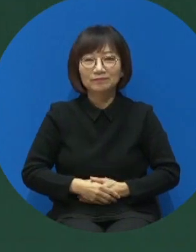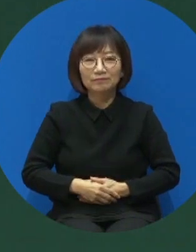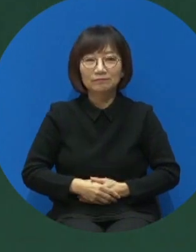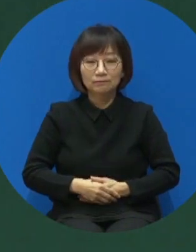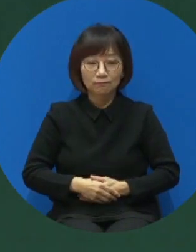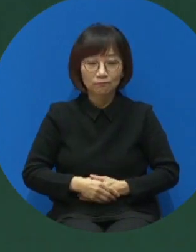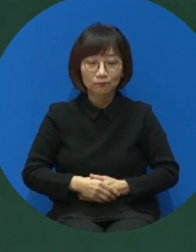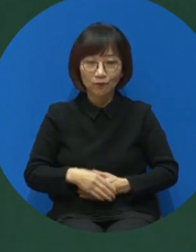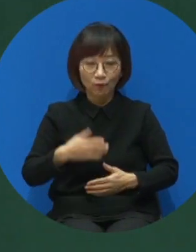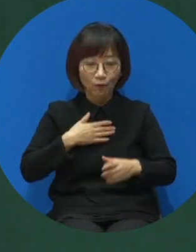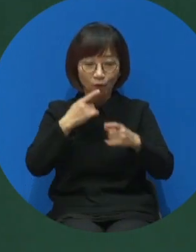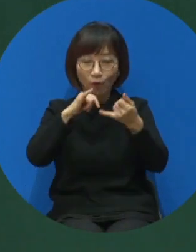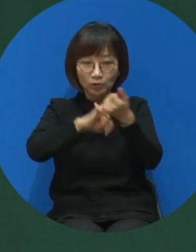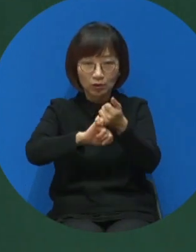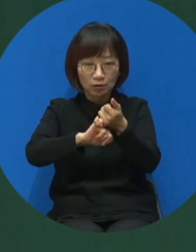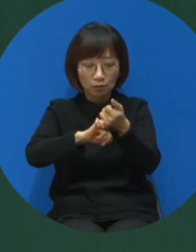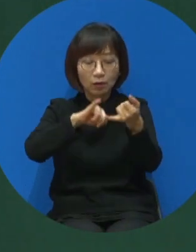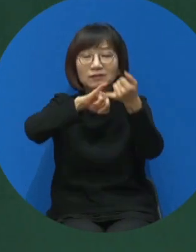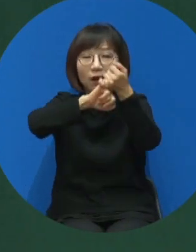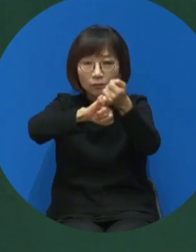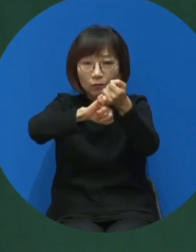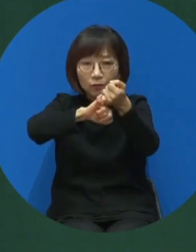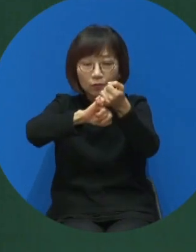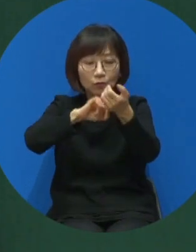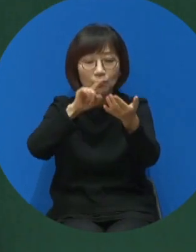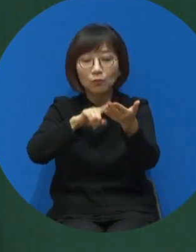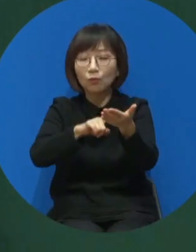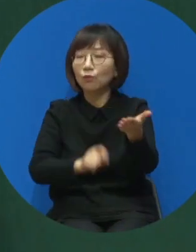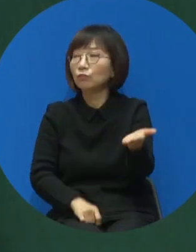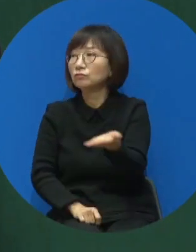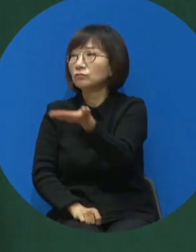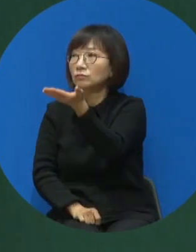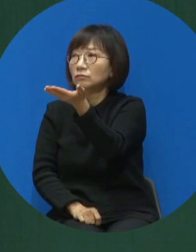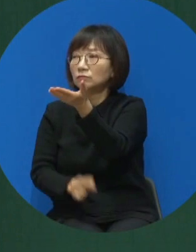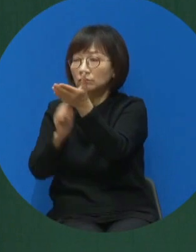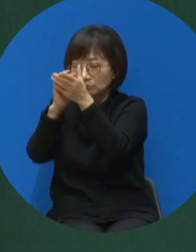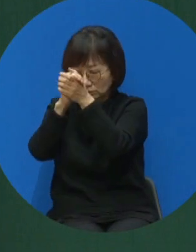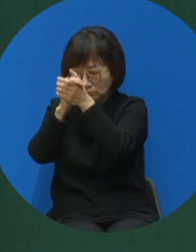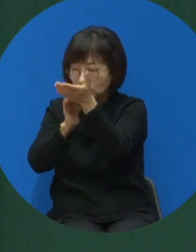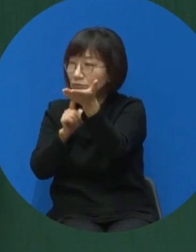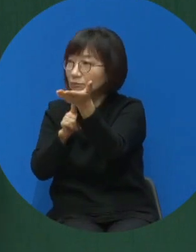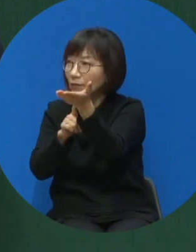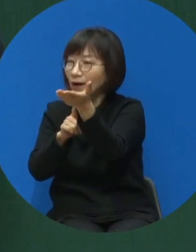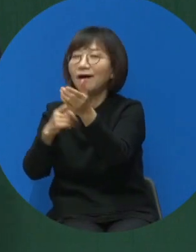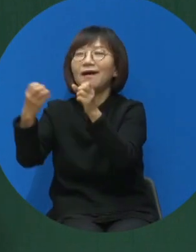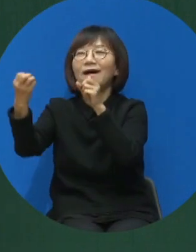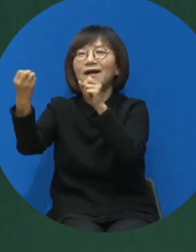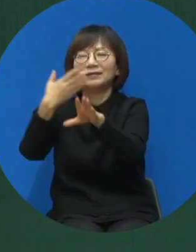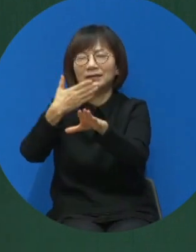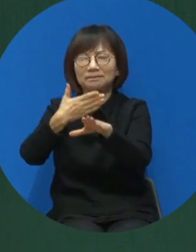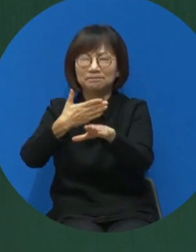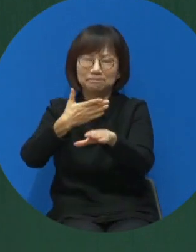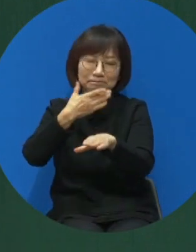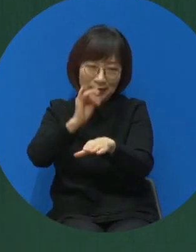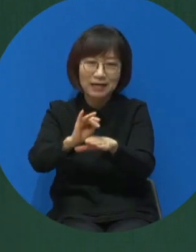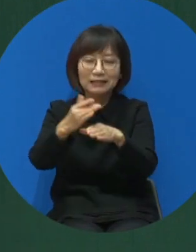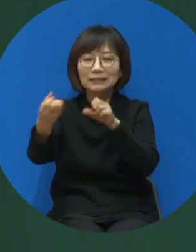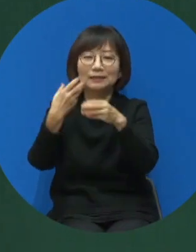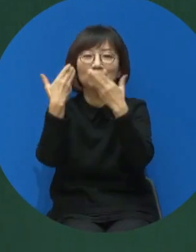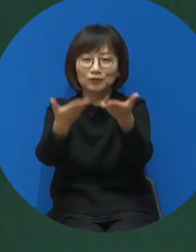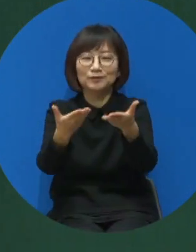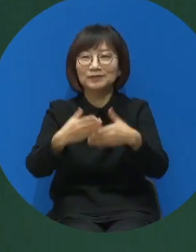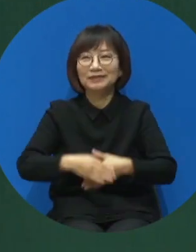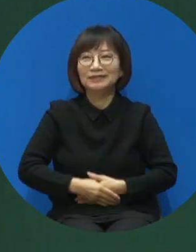es cualquier choque donde los 'chiringuitos' si hacemos la oración del pacto no tiene más remedio que recibir respuestas por eso es la oración del pacto